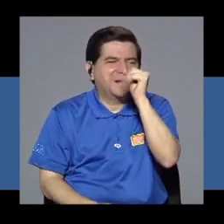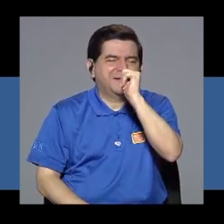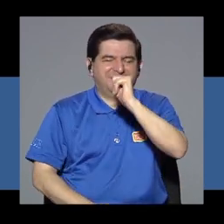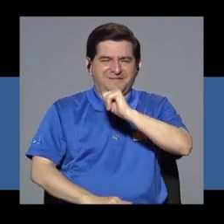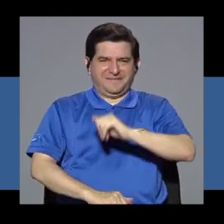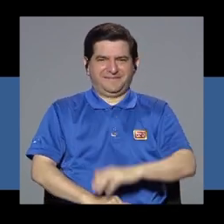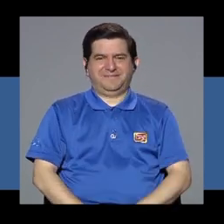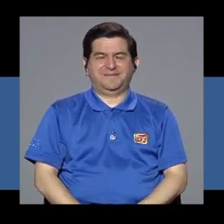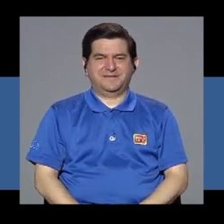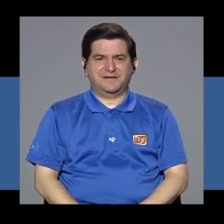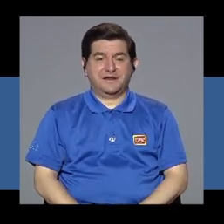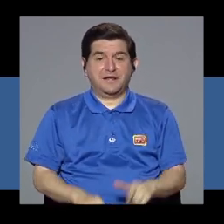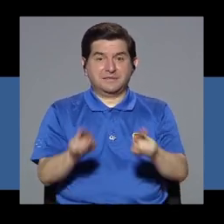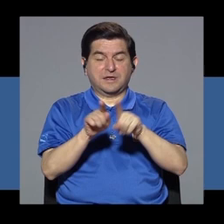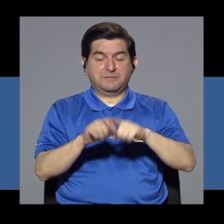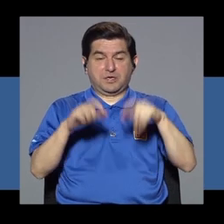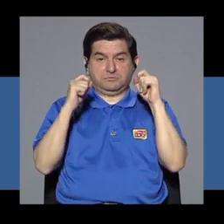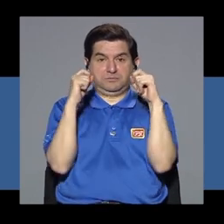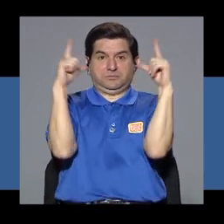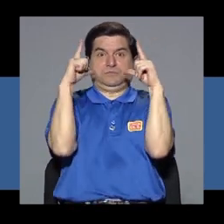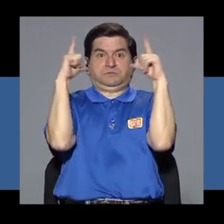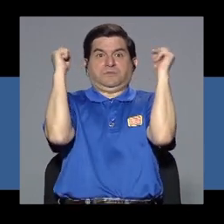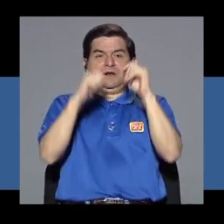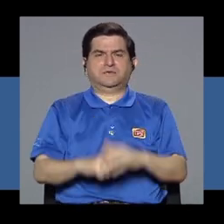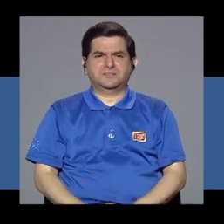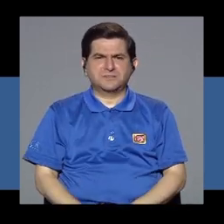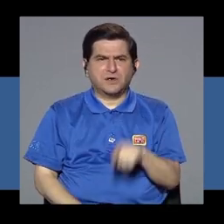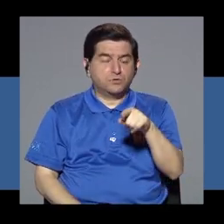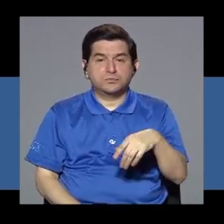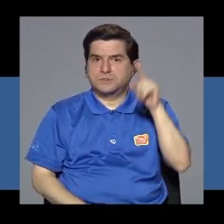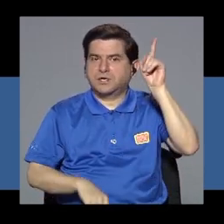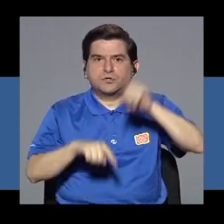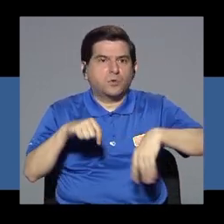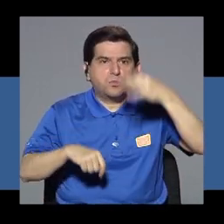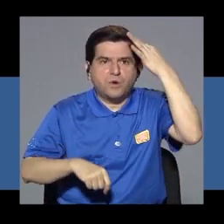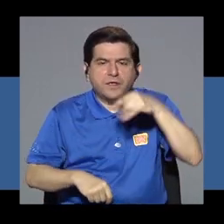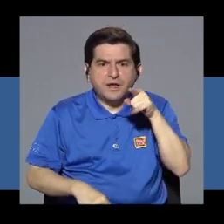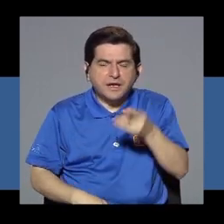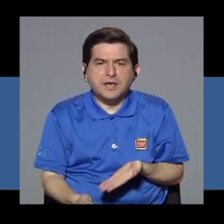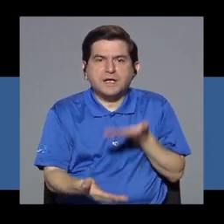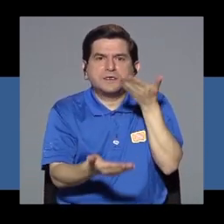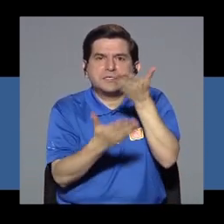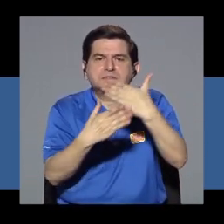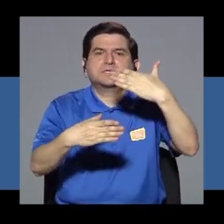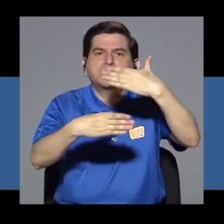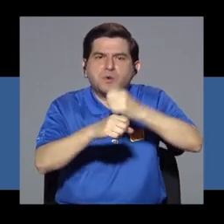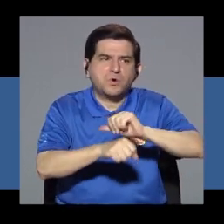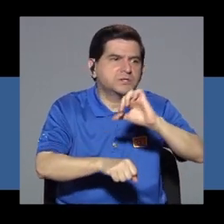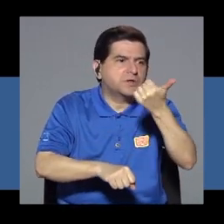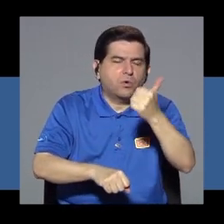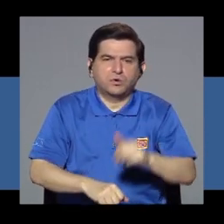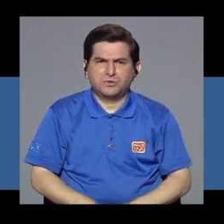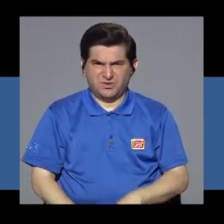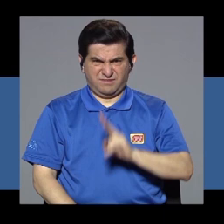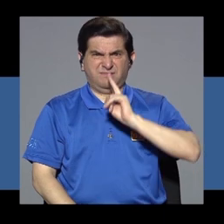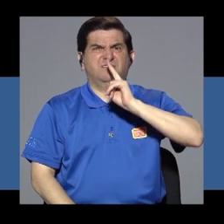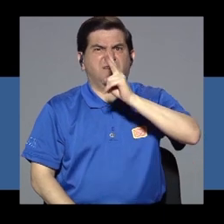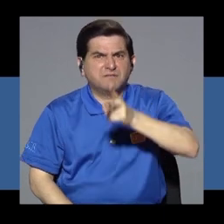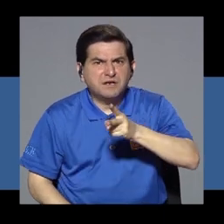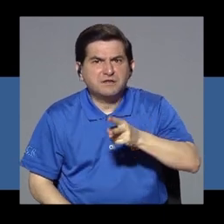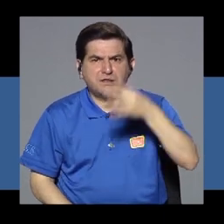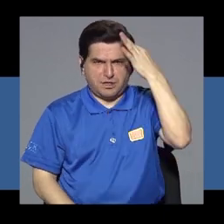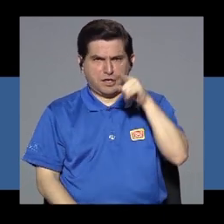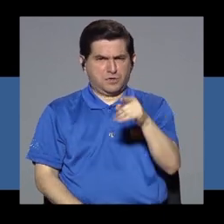broma. Sobreactuar sorprendido. Actúa como si no pudieras creer que te están haciendo esa propuesta. En